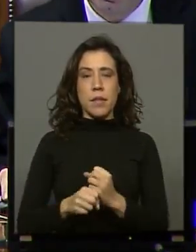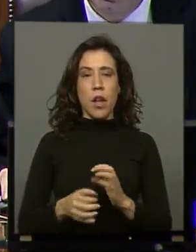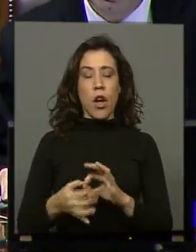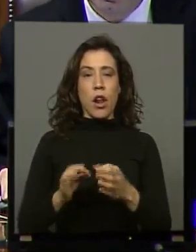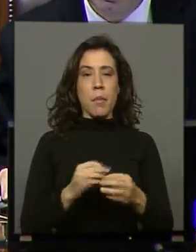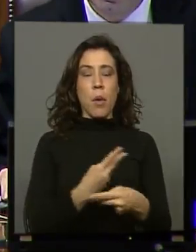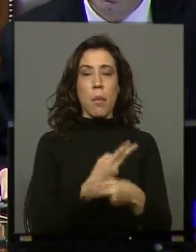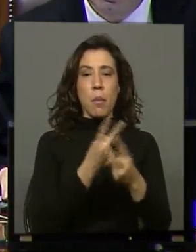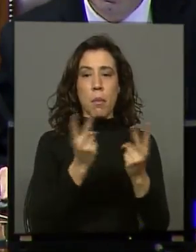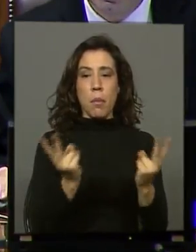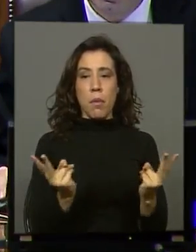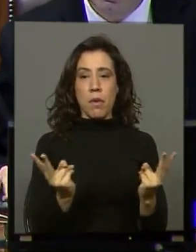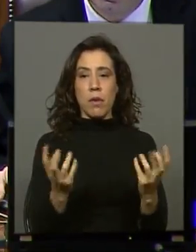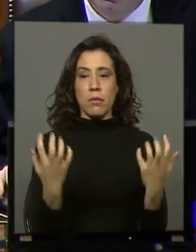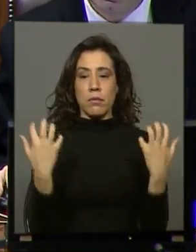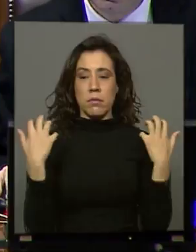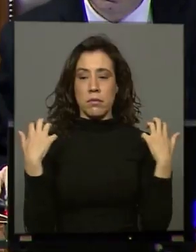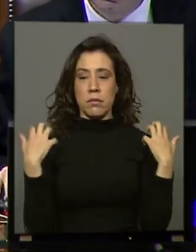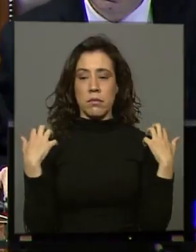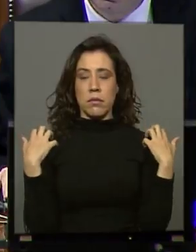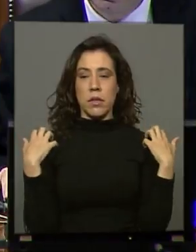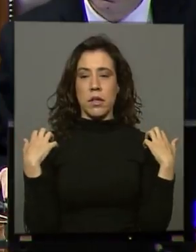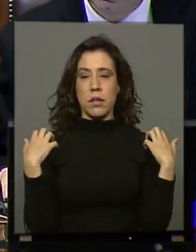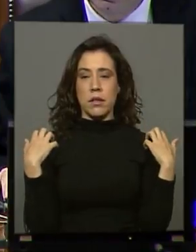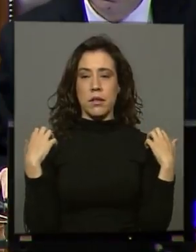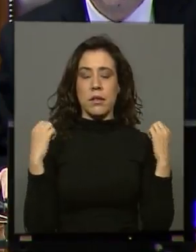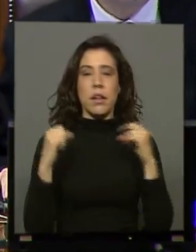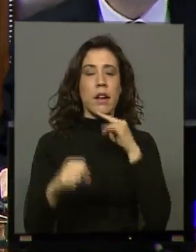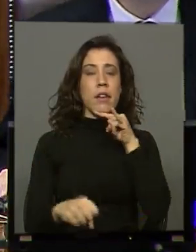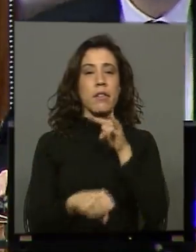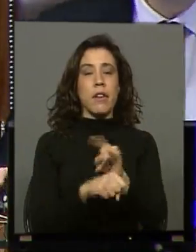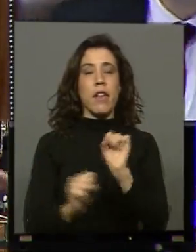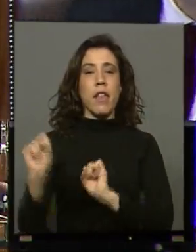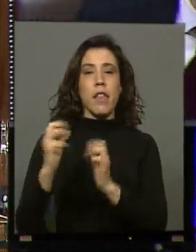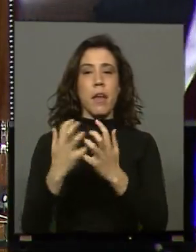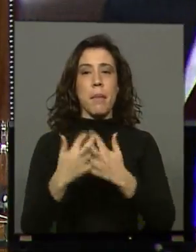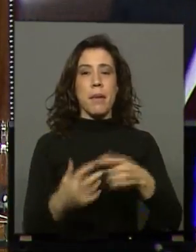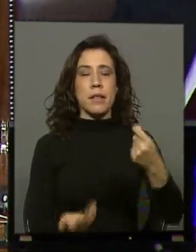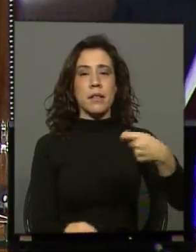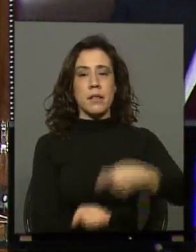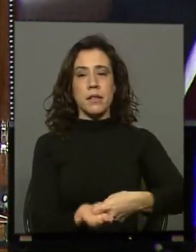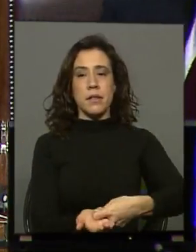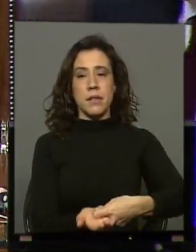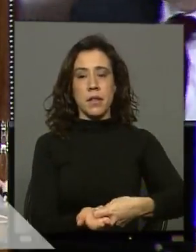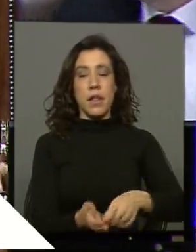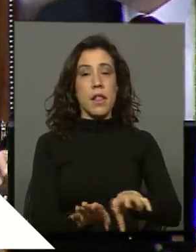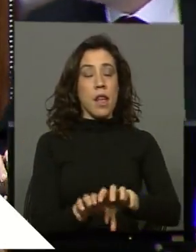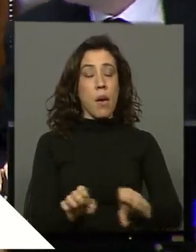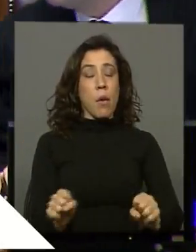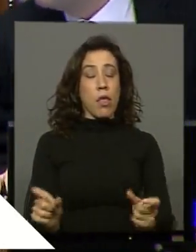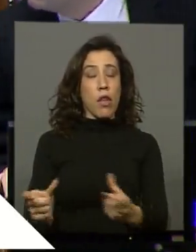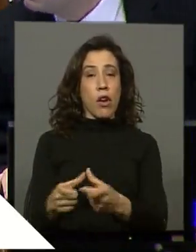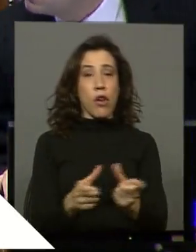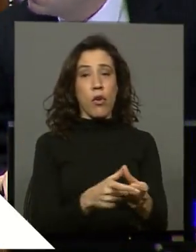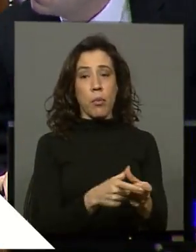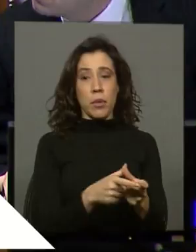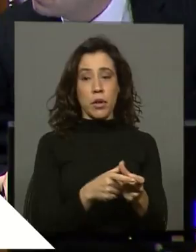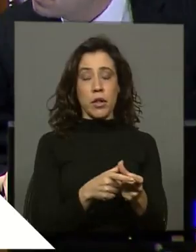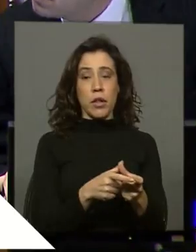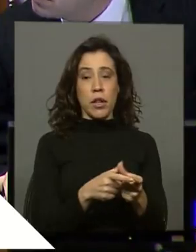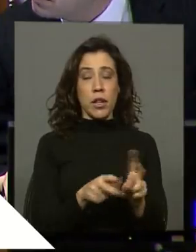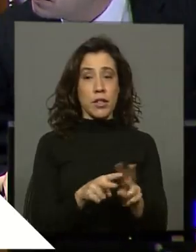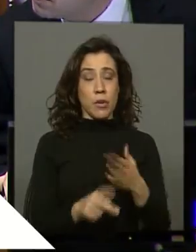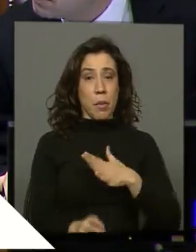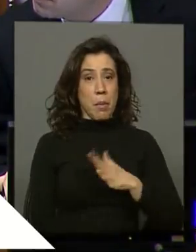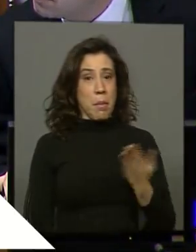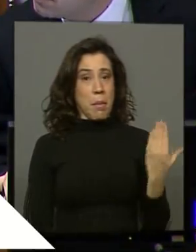organismos públicos competentes en relación al eventual fraude de empresas de inversión de conformidad los acuerdos de comité adoptados el